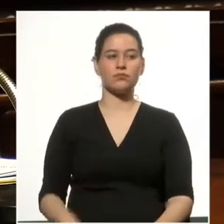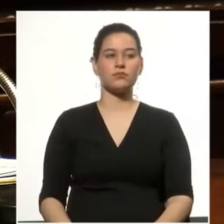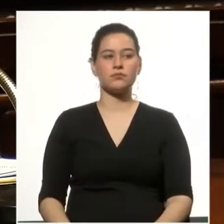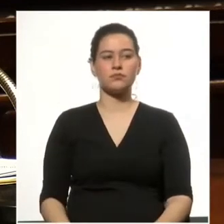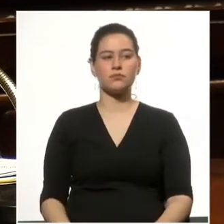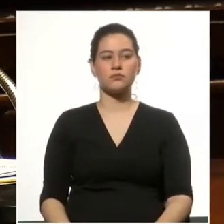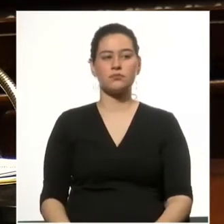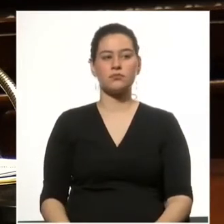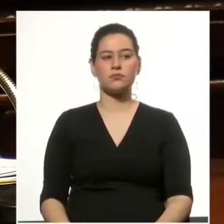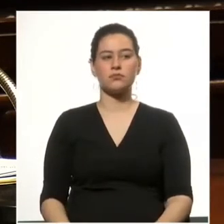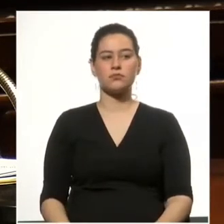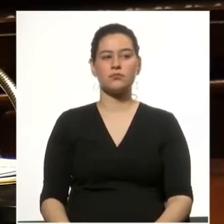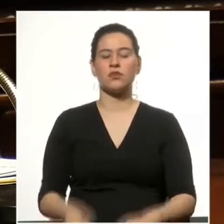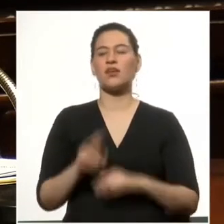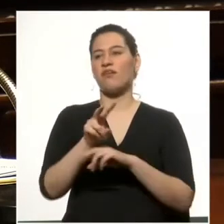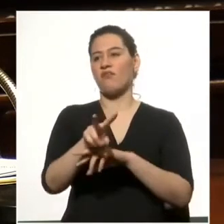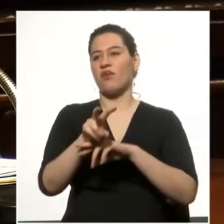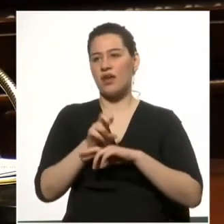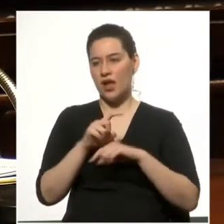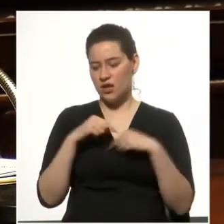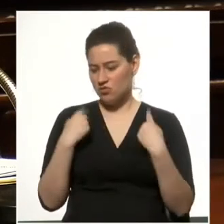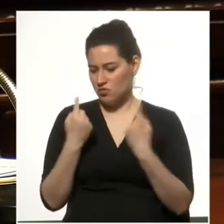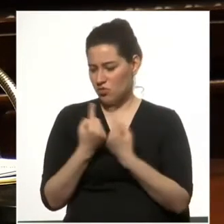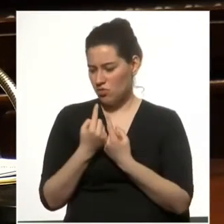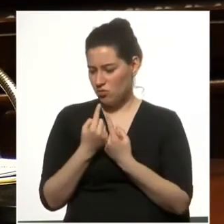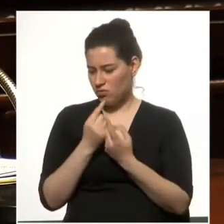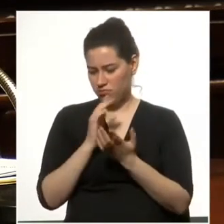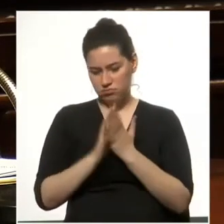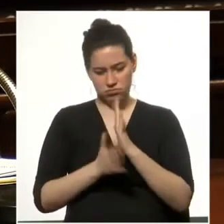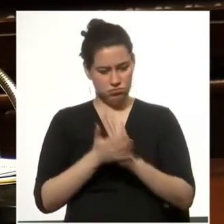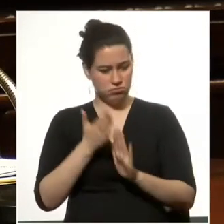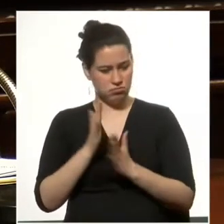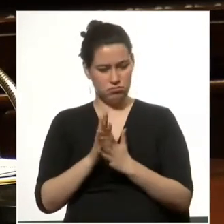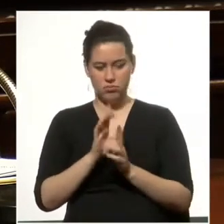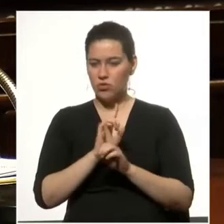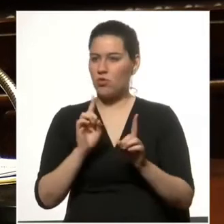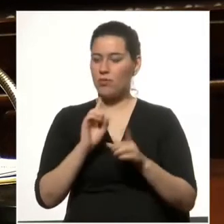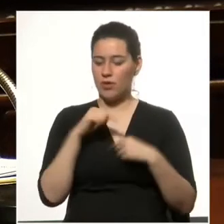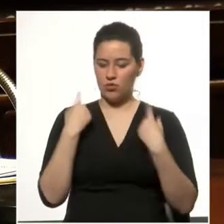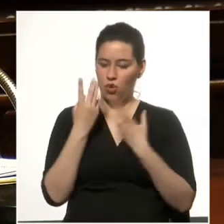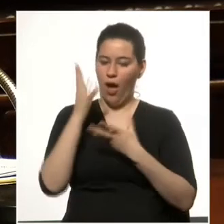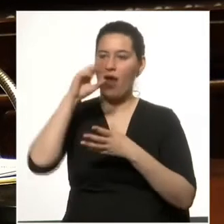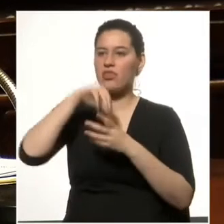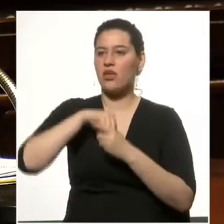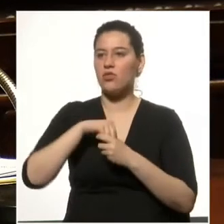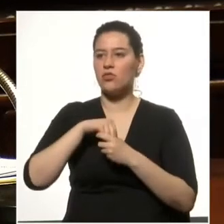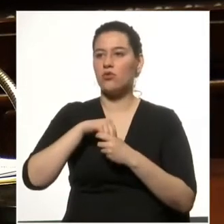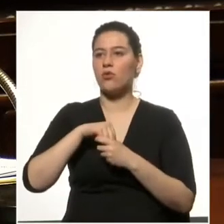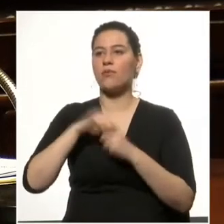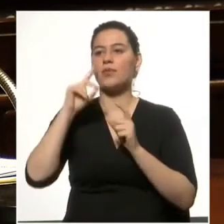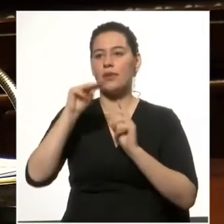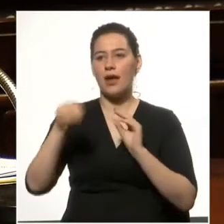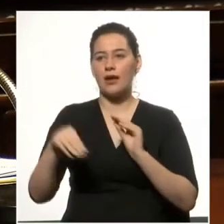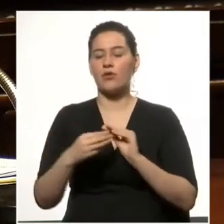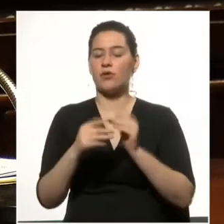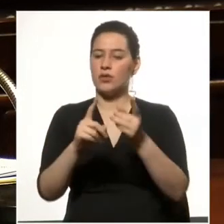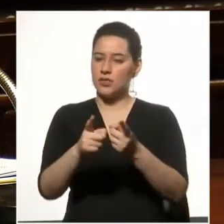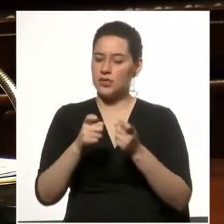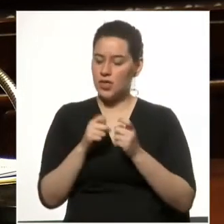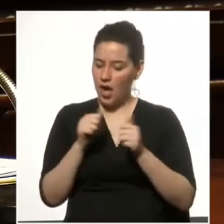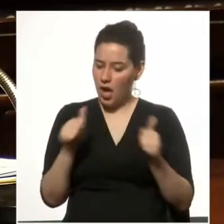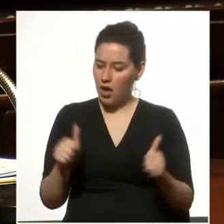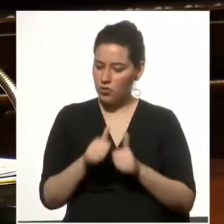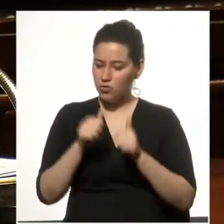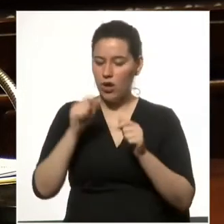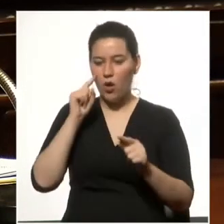Textualmente, los fiscales no somos imparciales por la sencilla razón que somos parte, pero también agregó que se requiere actuar